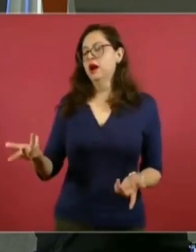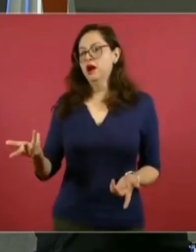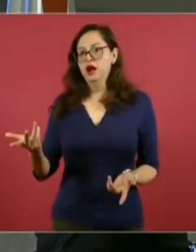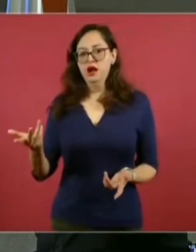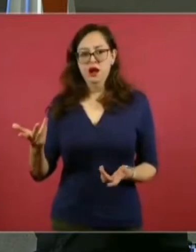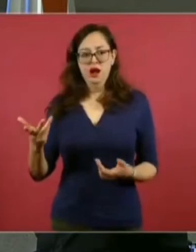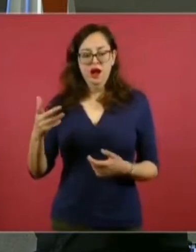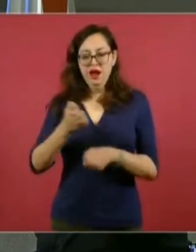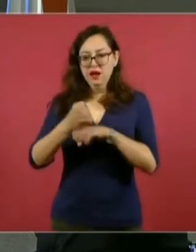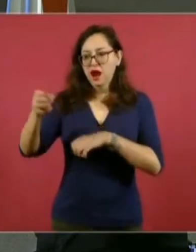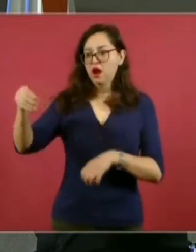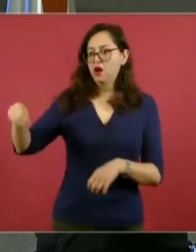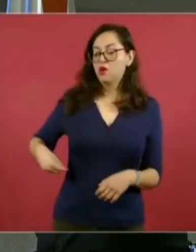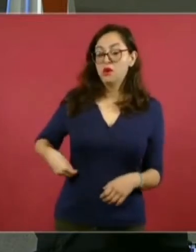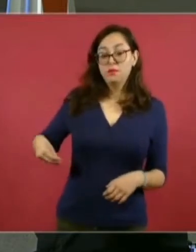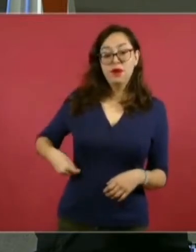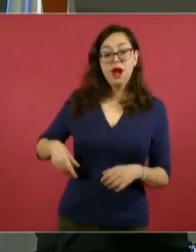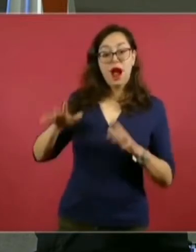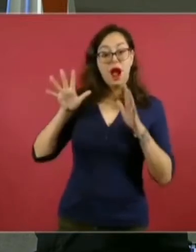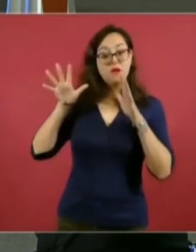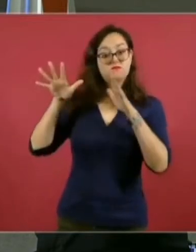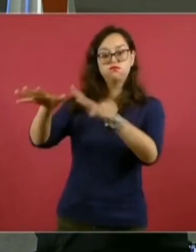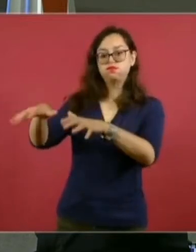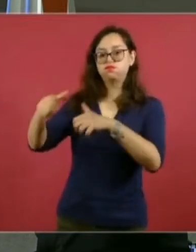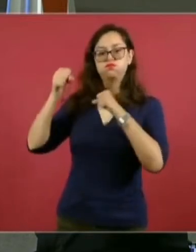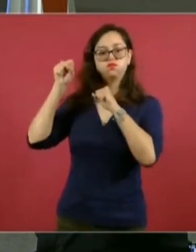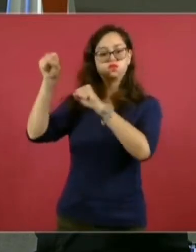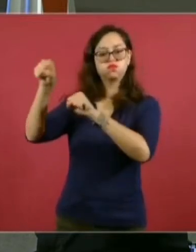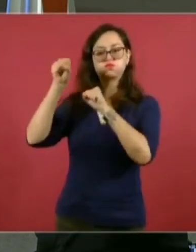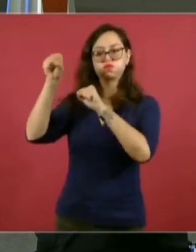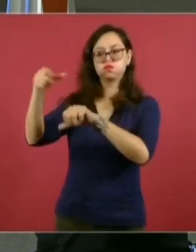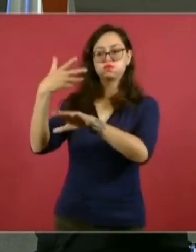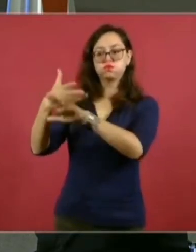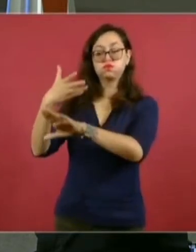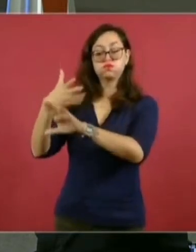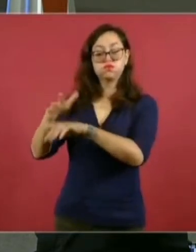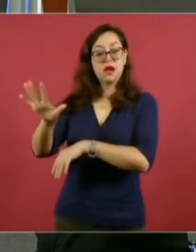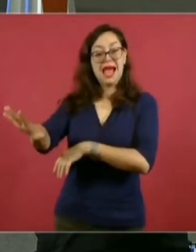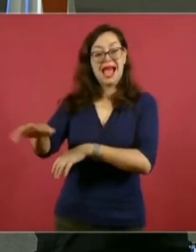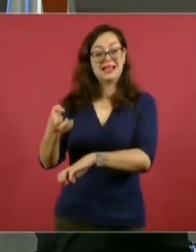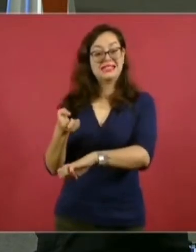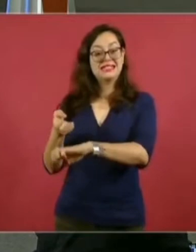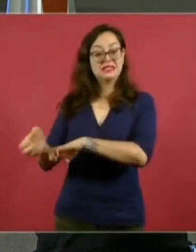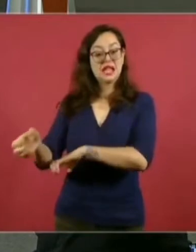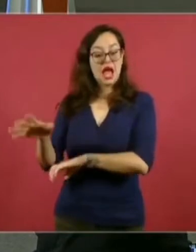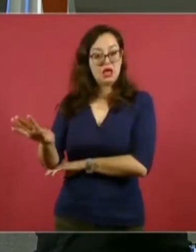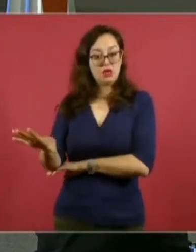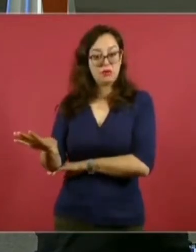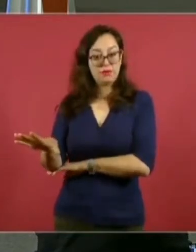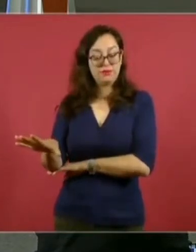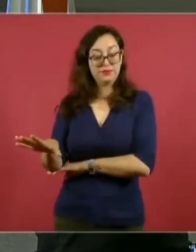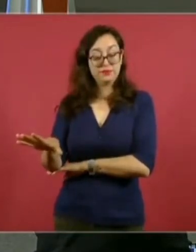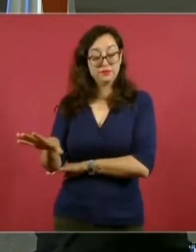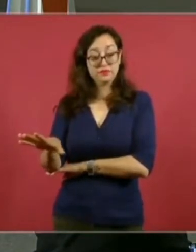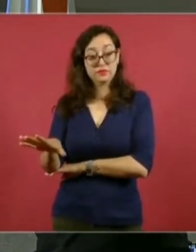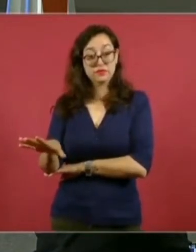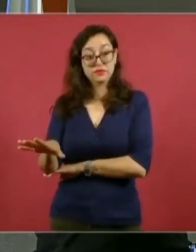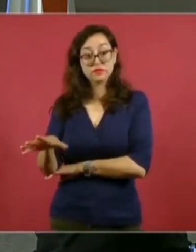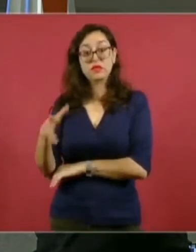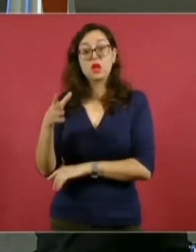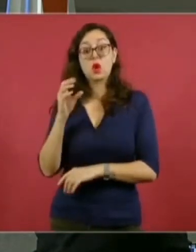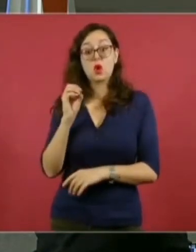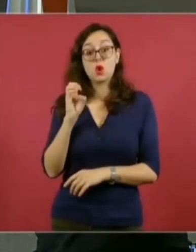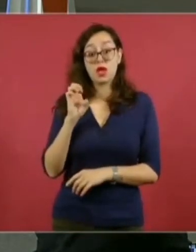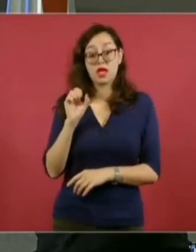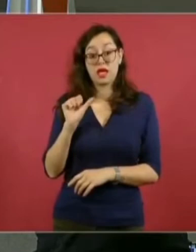Las protestas todas eran en ese sentido. Incluso cuando la OEA